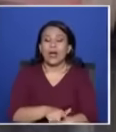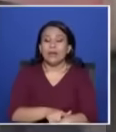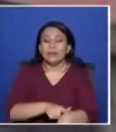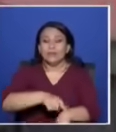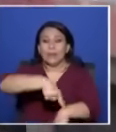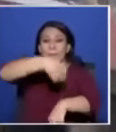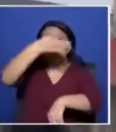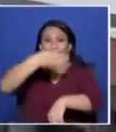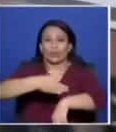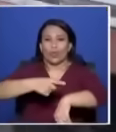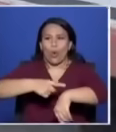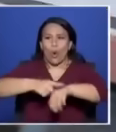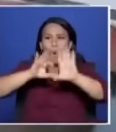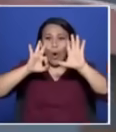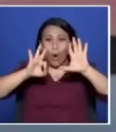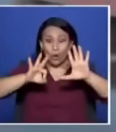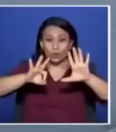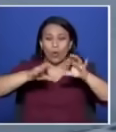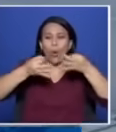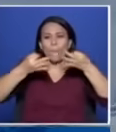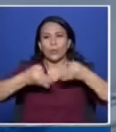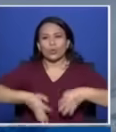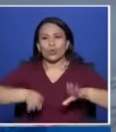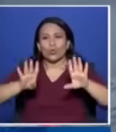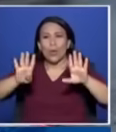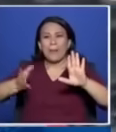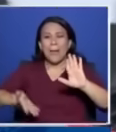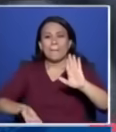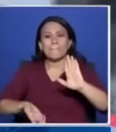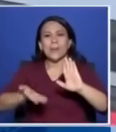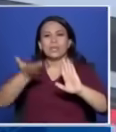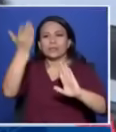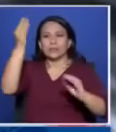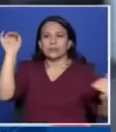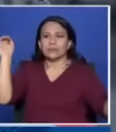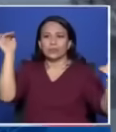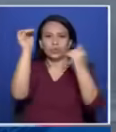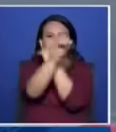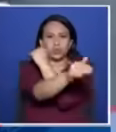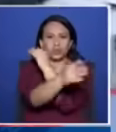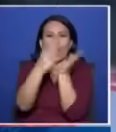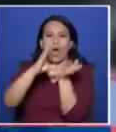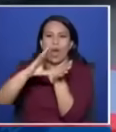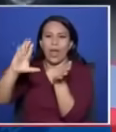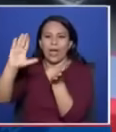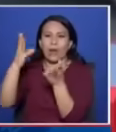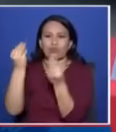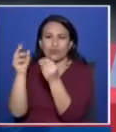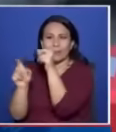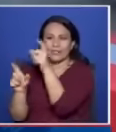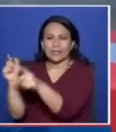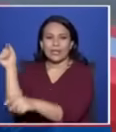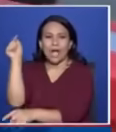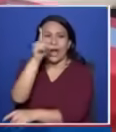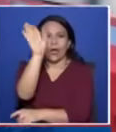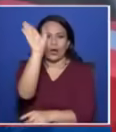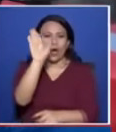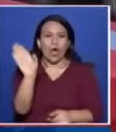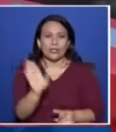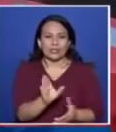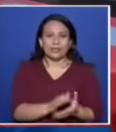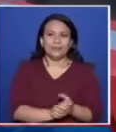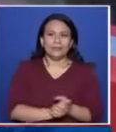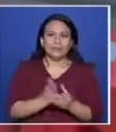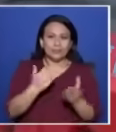denominadas horas pico comienza a generarse un mayor flujo debido a que ahí existe mucha población. Entonces,